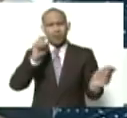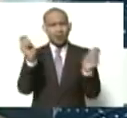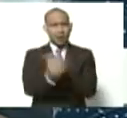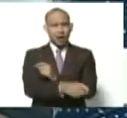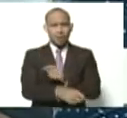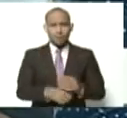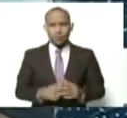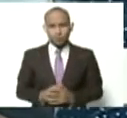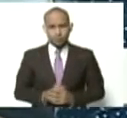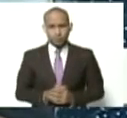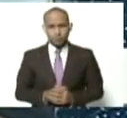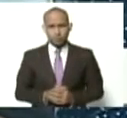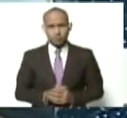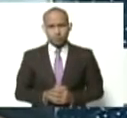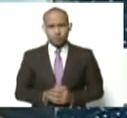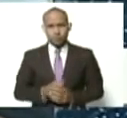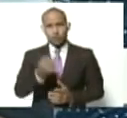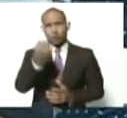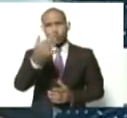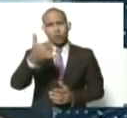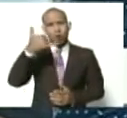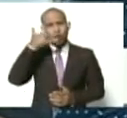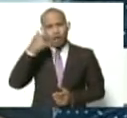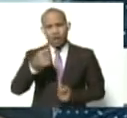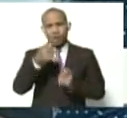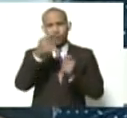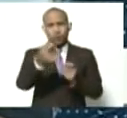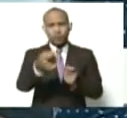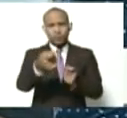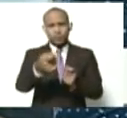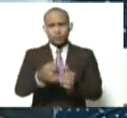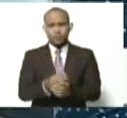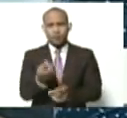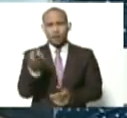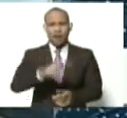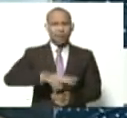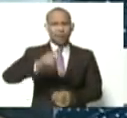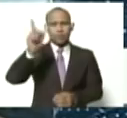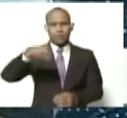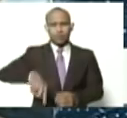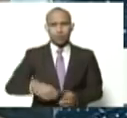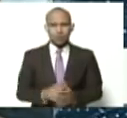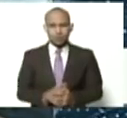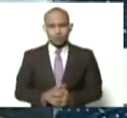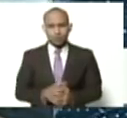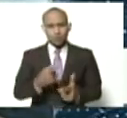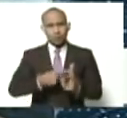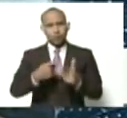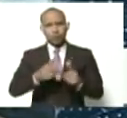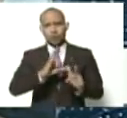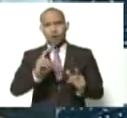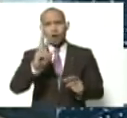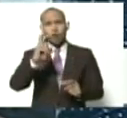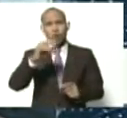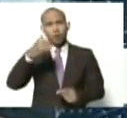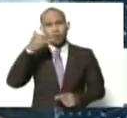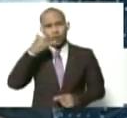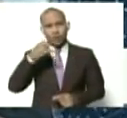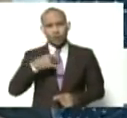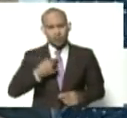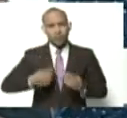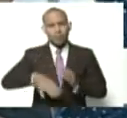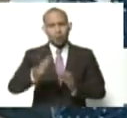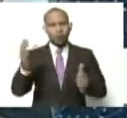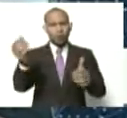credenciales y le quitaron el número de teléfono que le teníamos intervenido y ahora tiene un nuevo número de teléfono que también se lo vamos a